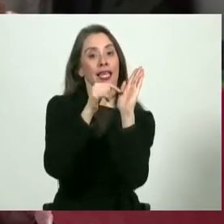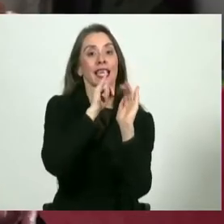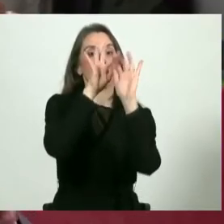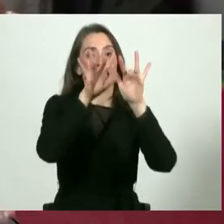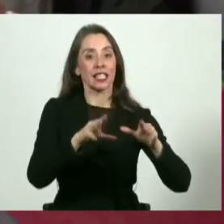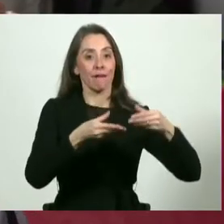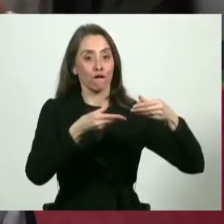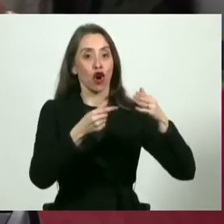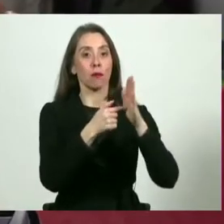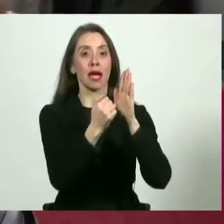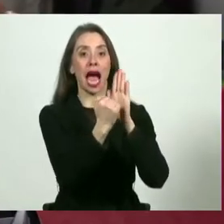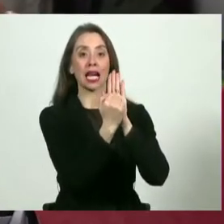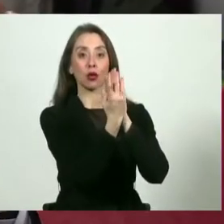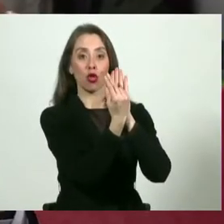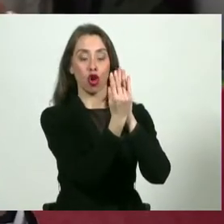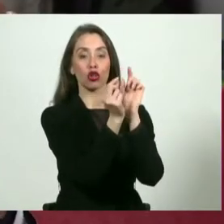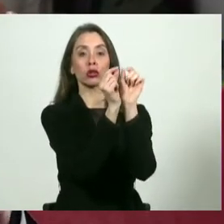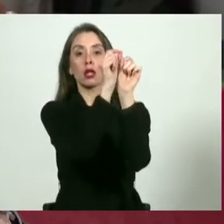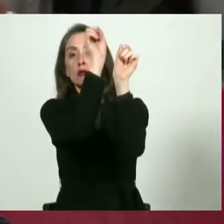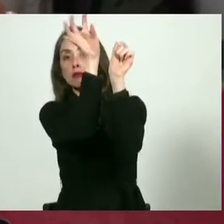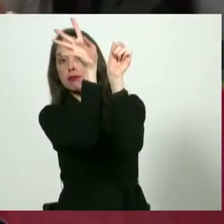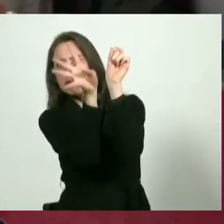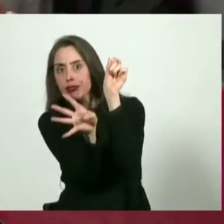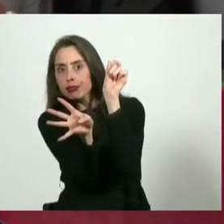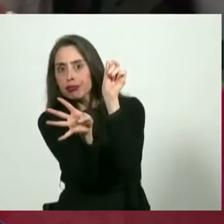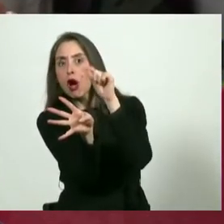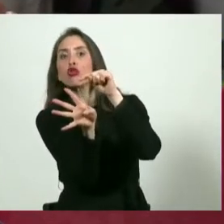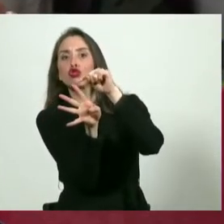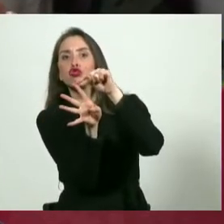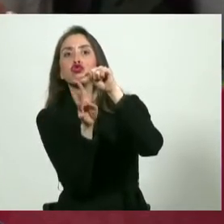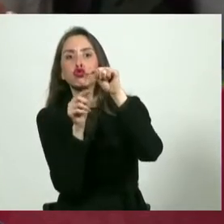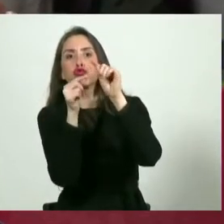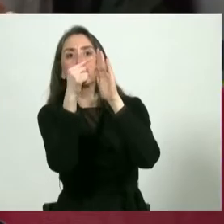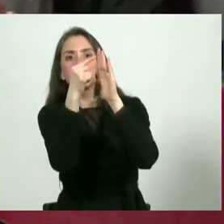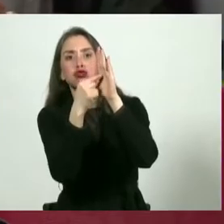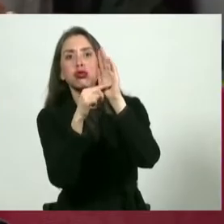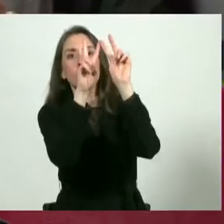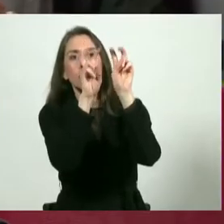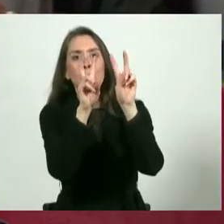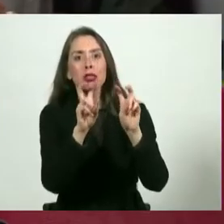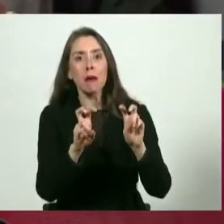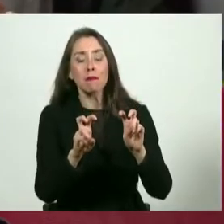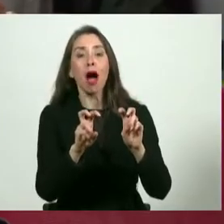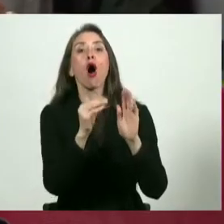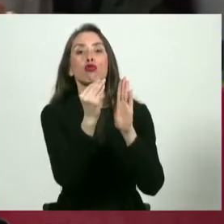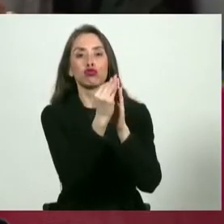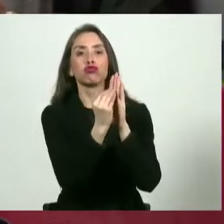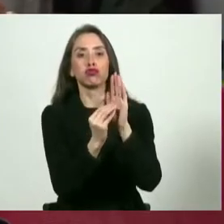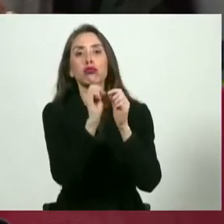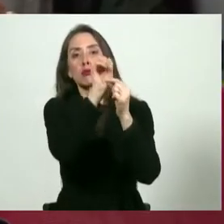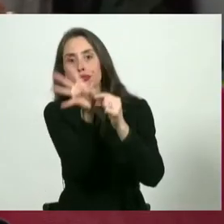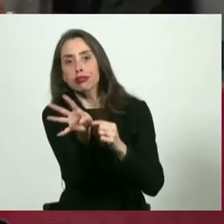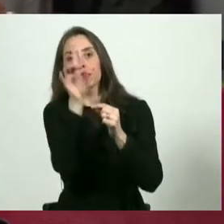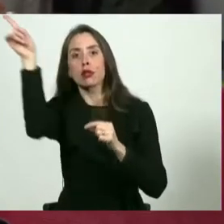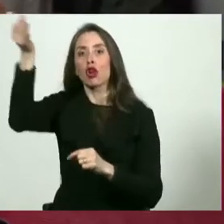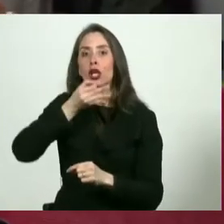lo contiene el artículo 12, pero también, si vamos desglosando, está presente en cada una de las materias, incluso en materia